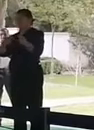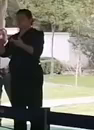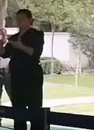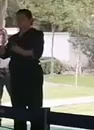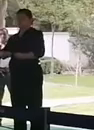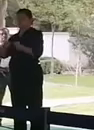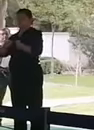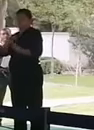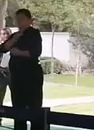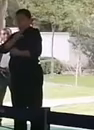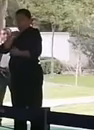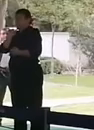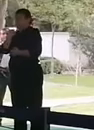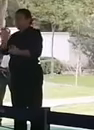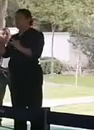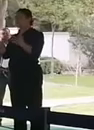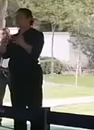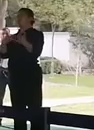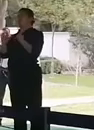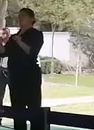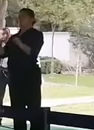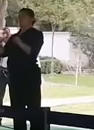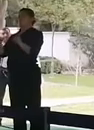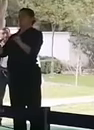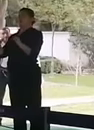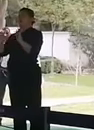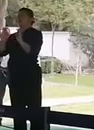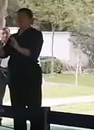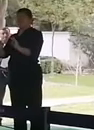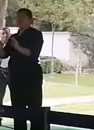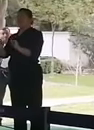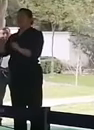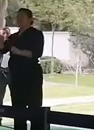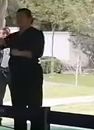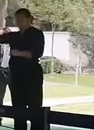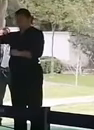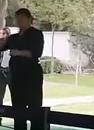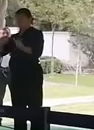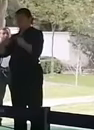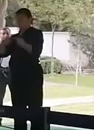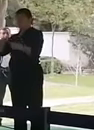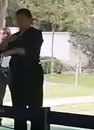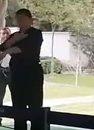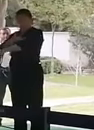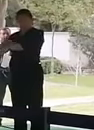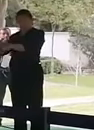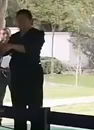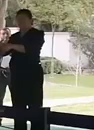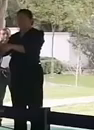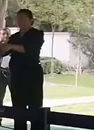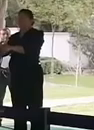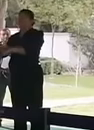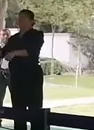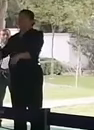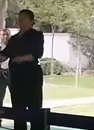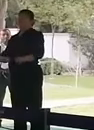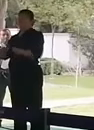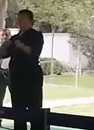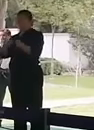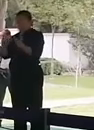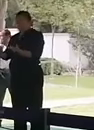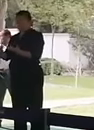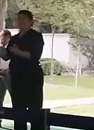miedo, donde no tenga que vivir así las familias, los